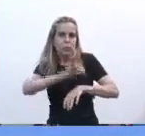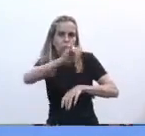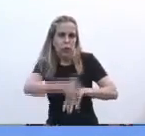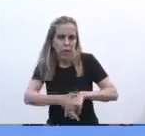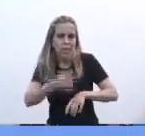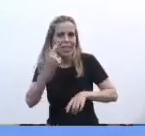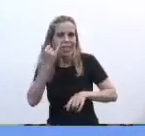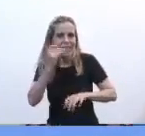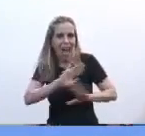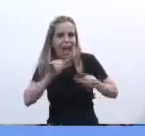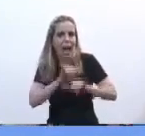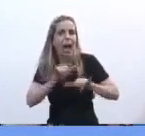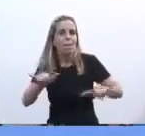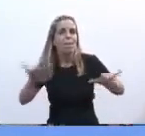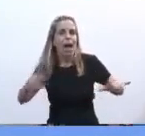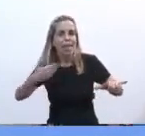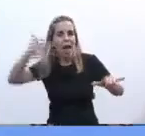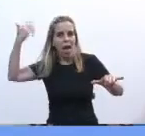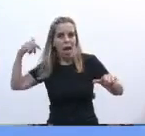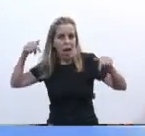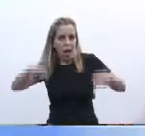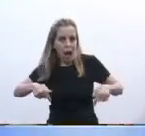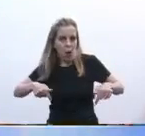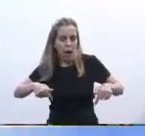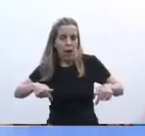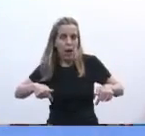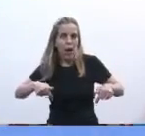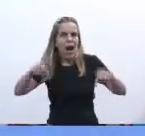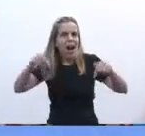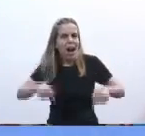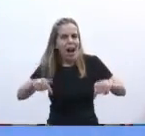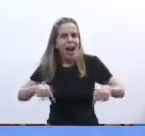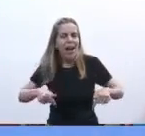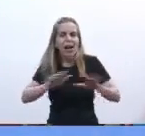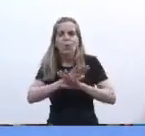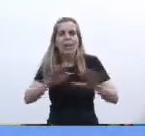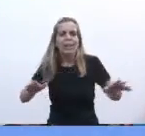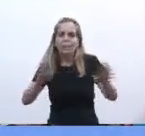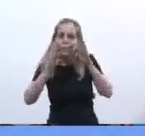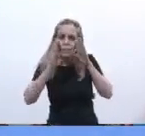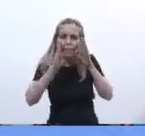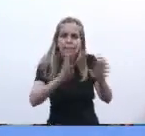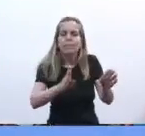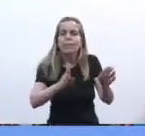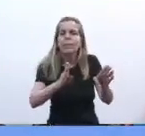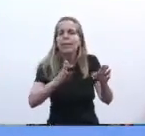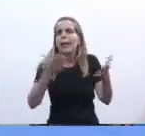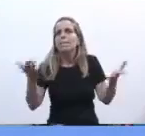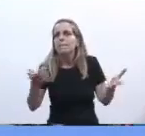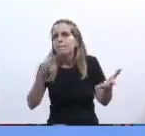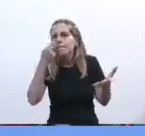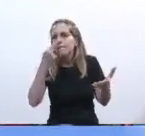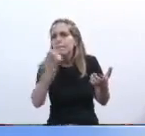campaña acá no lo estamos enfocando ni desde los intereses